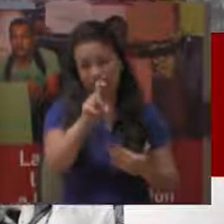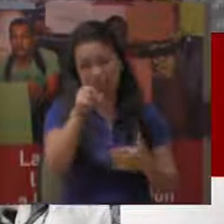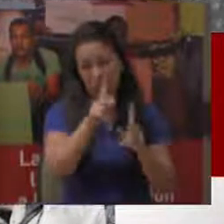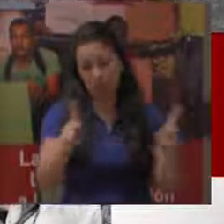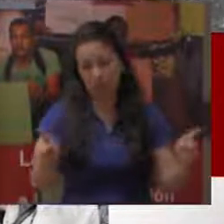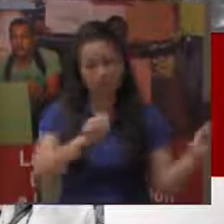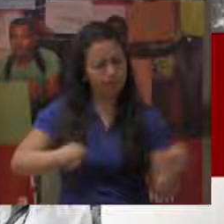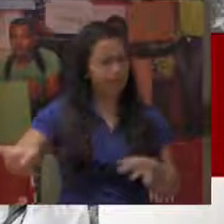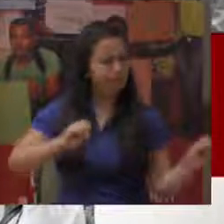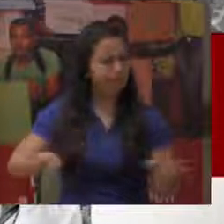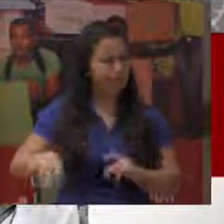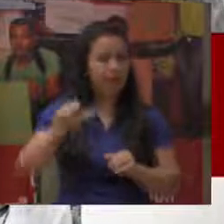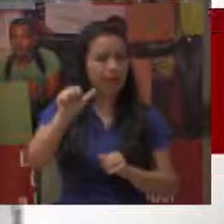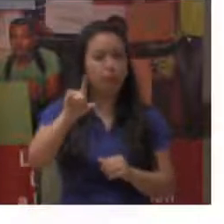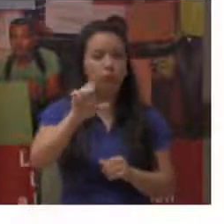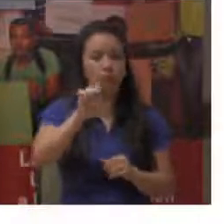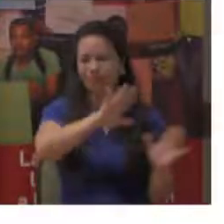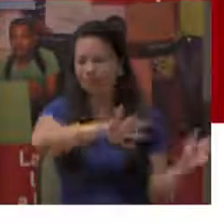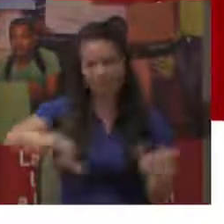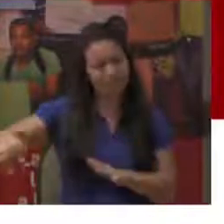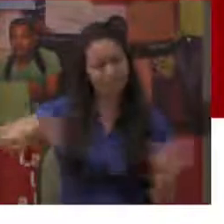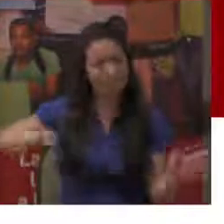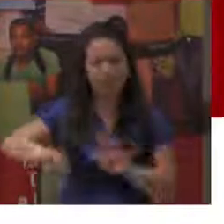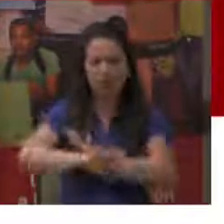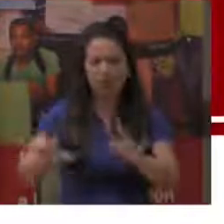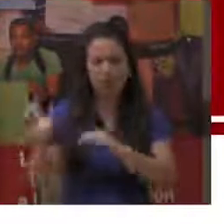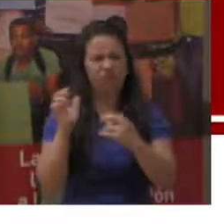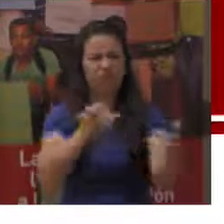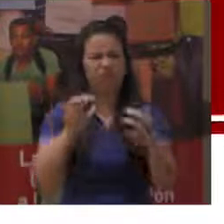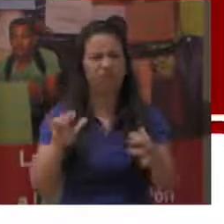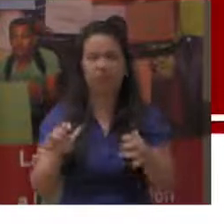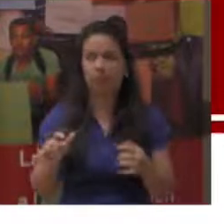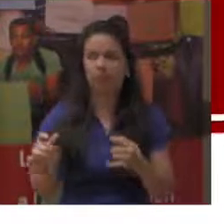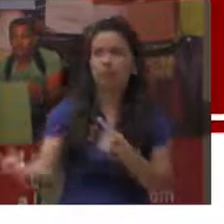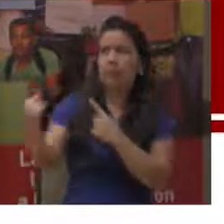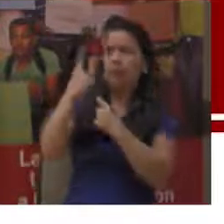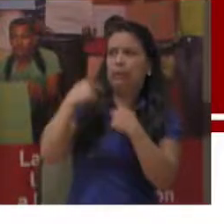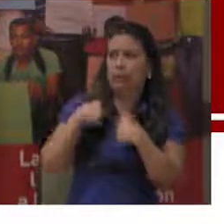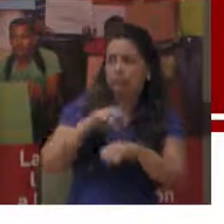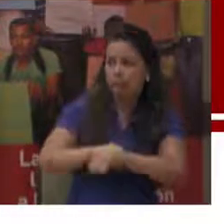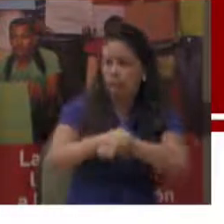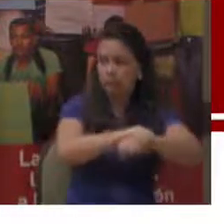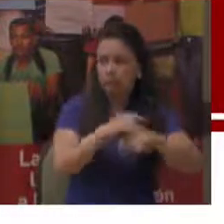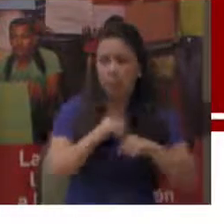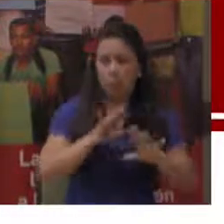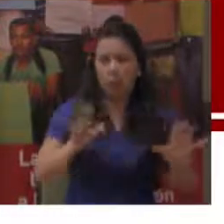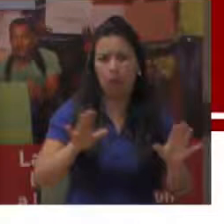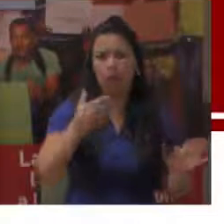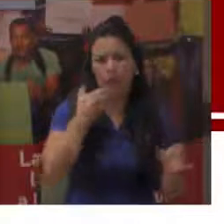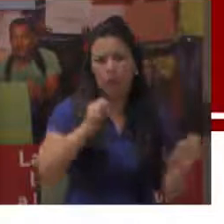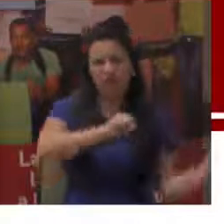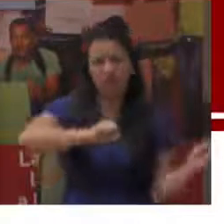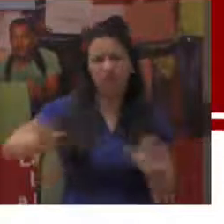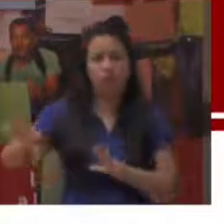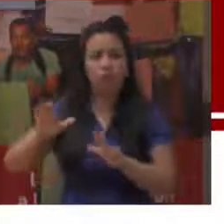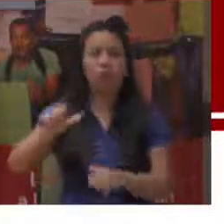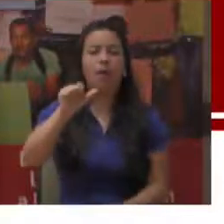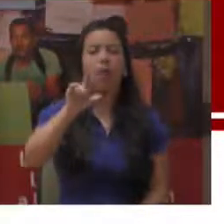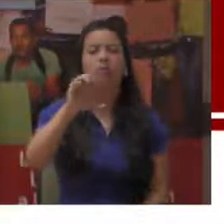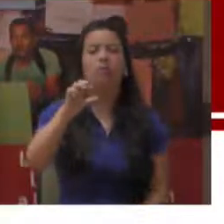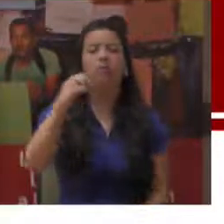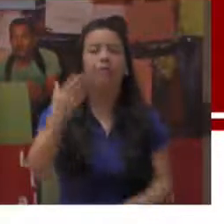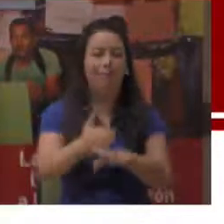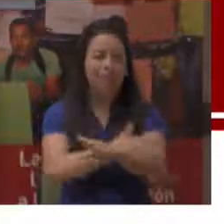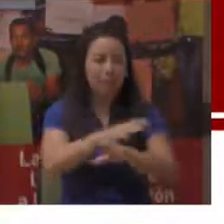se desmovilizaron de las AUC. Para evitar la condena y la privación de la libertad de los desmovilizados rasos de las AUC que